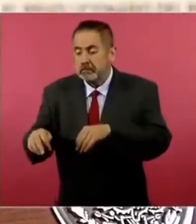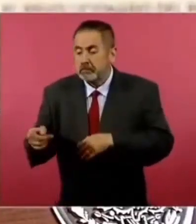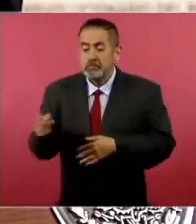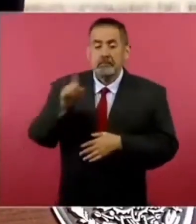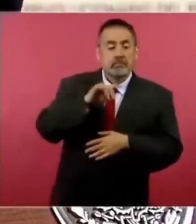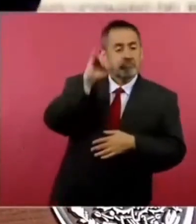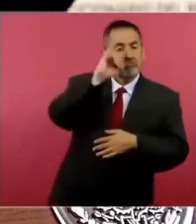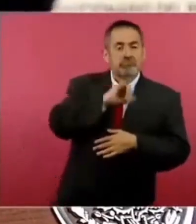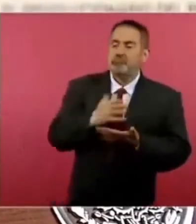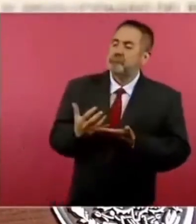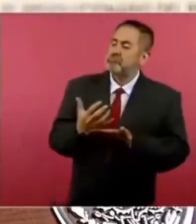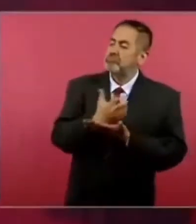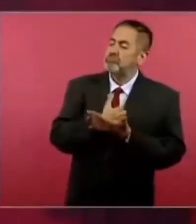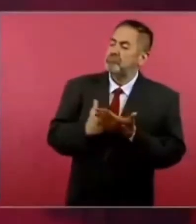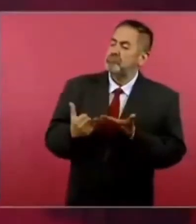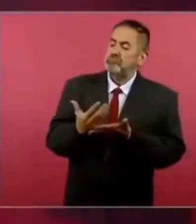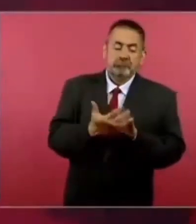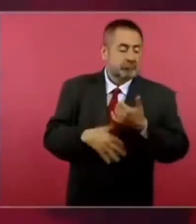Se obtenía una ganancia